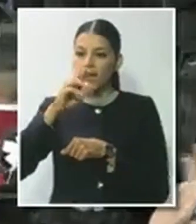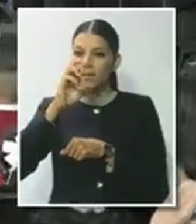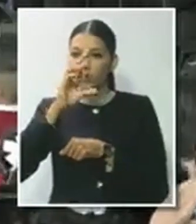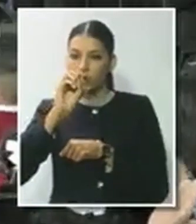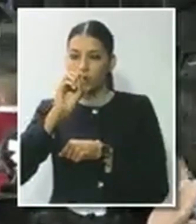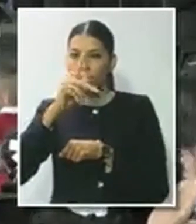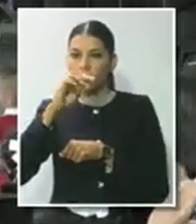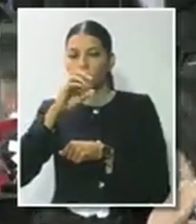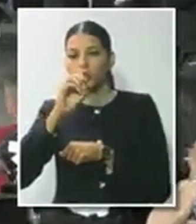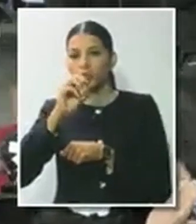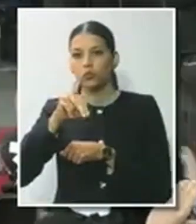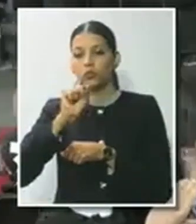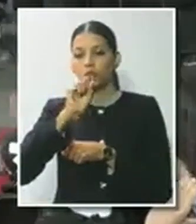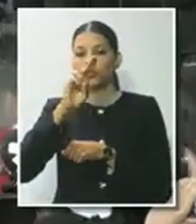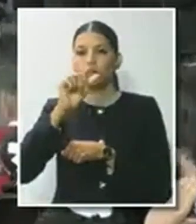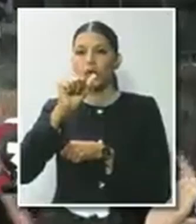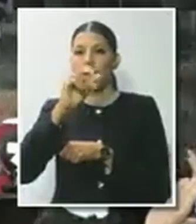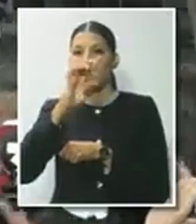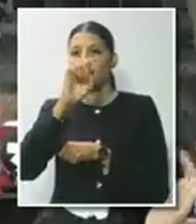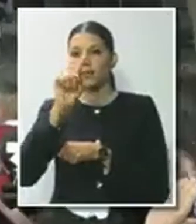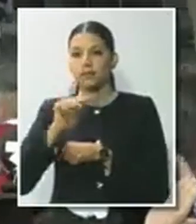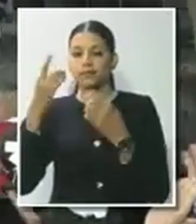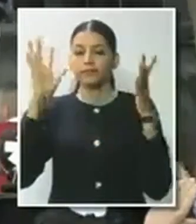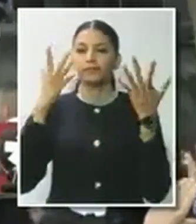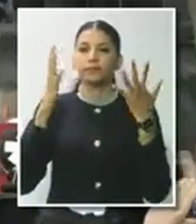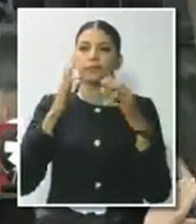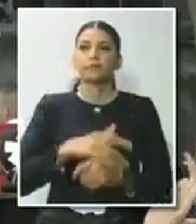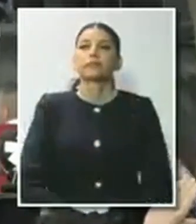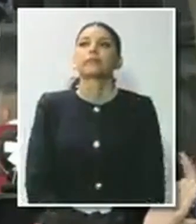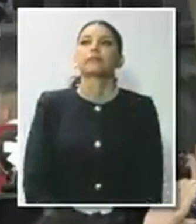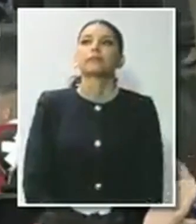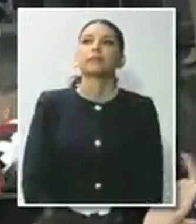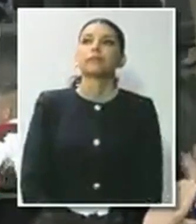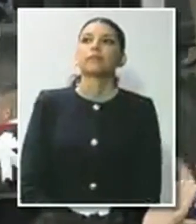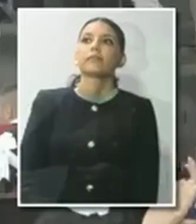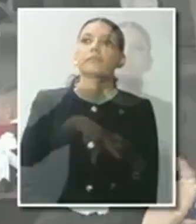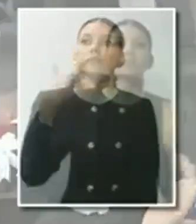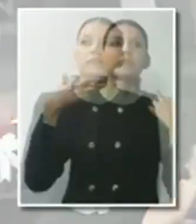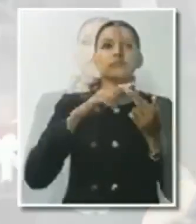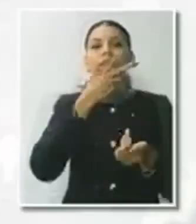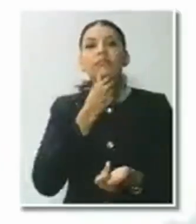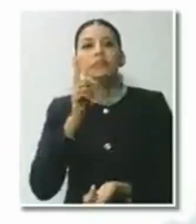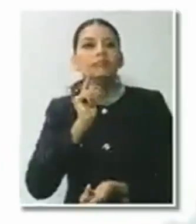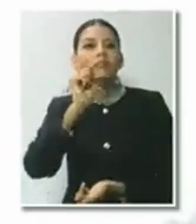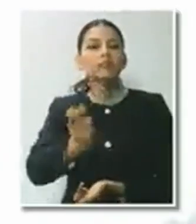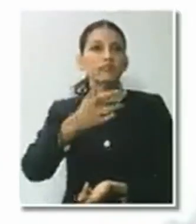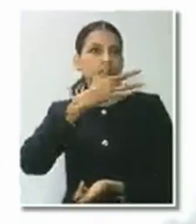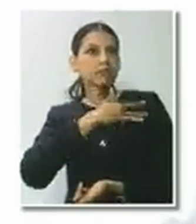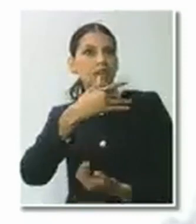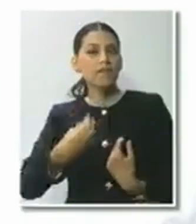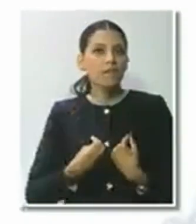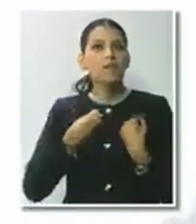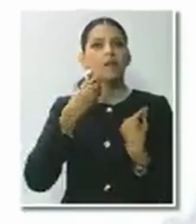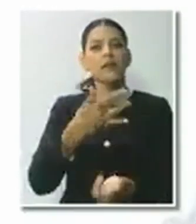mexicana, que plantea una educación integral basada en pedagogía activa, donde los alumnos son el centro de la enseñanza y en el cual